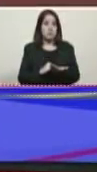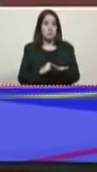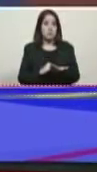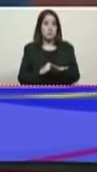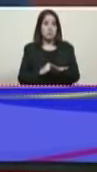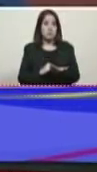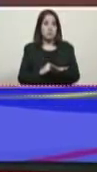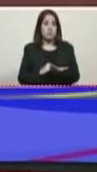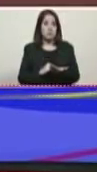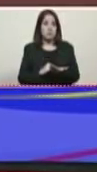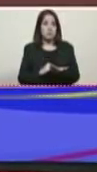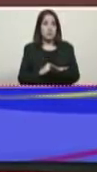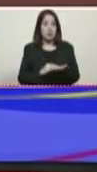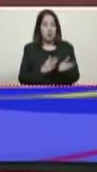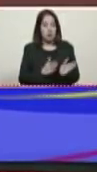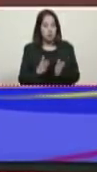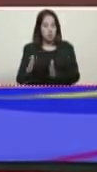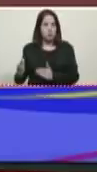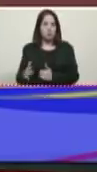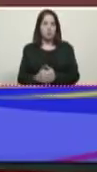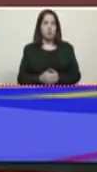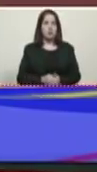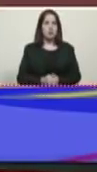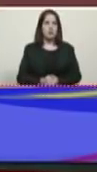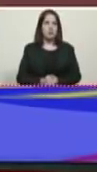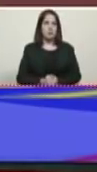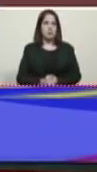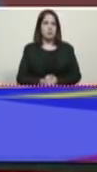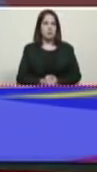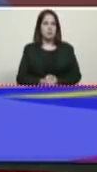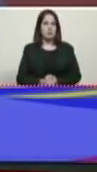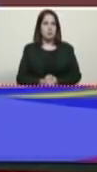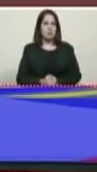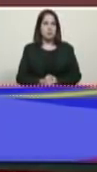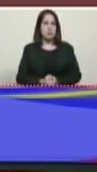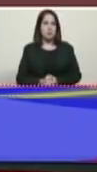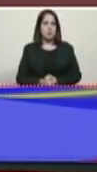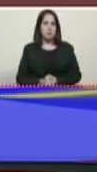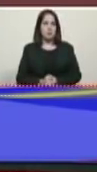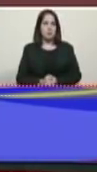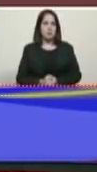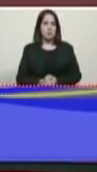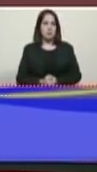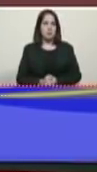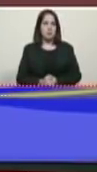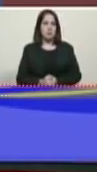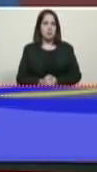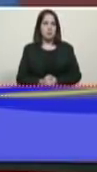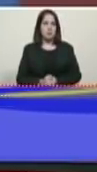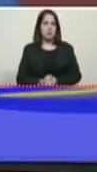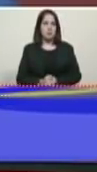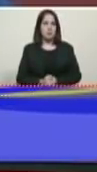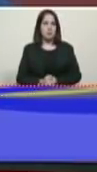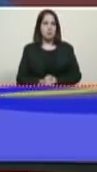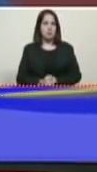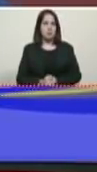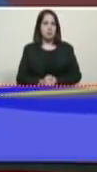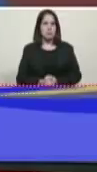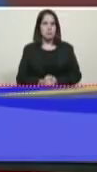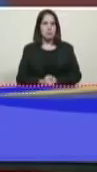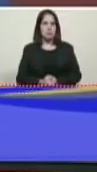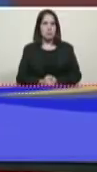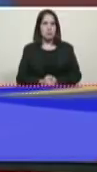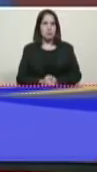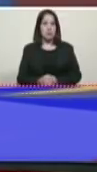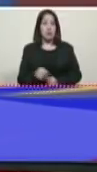estableciendo su estructura vamos construyendo la misión estos son los deseos